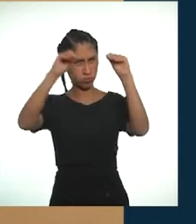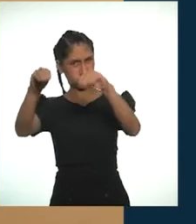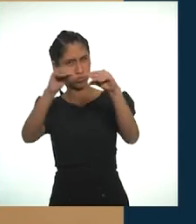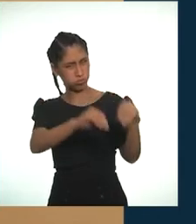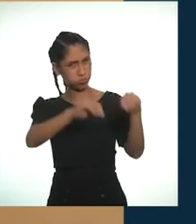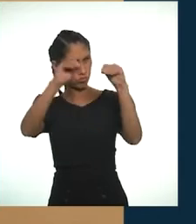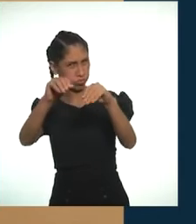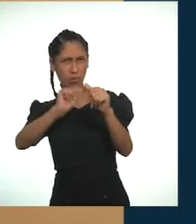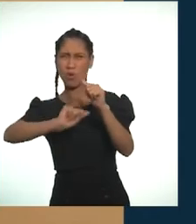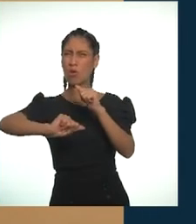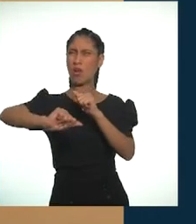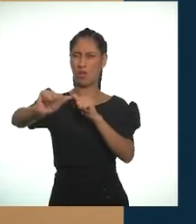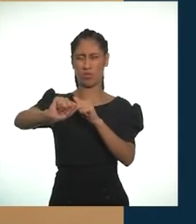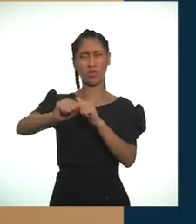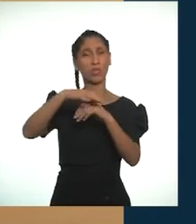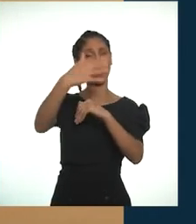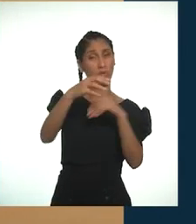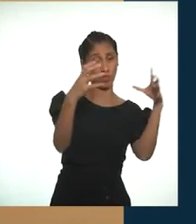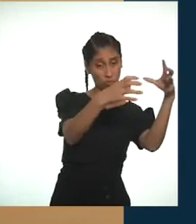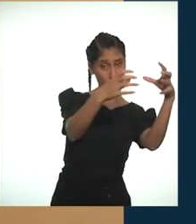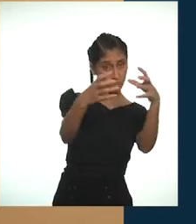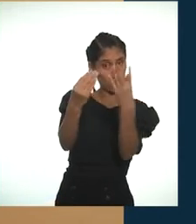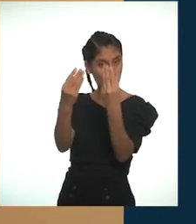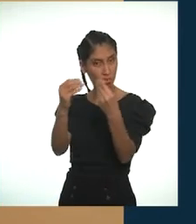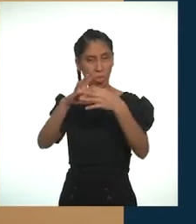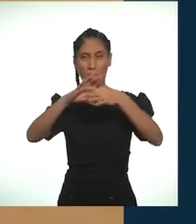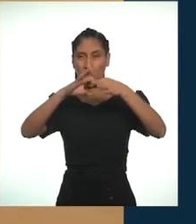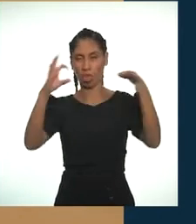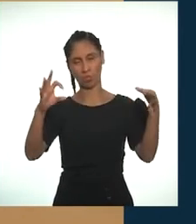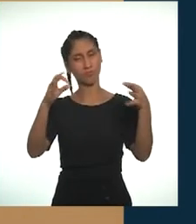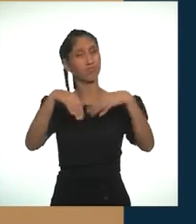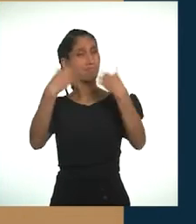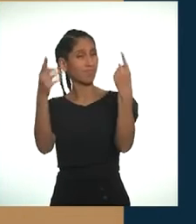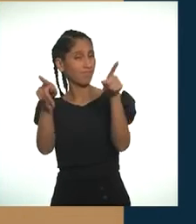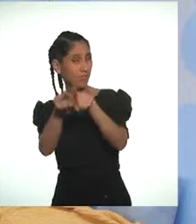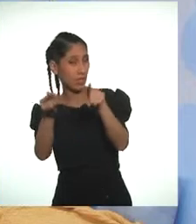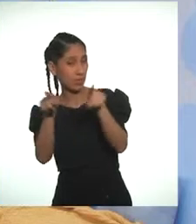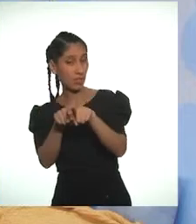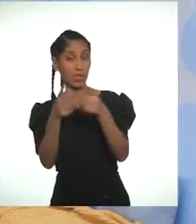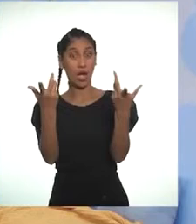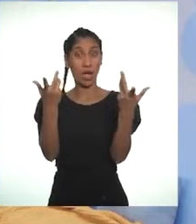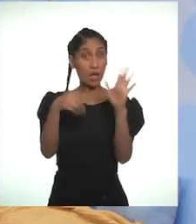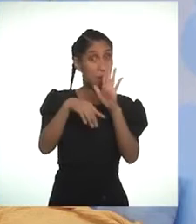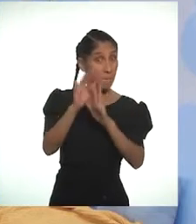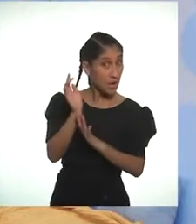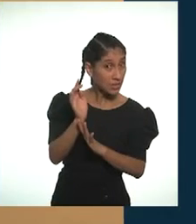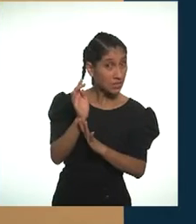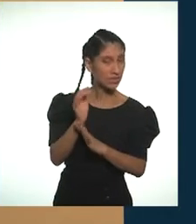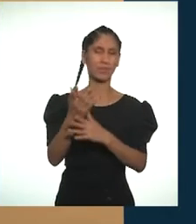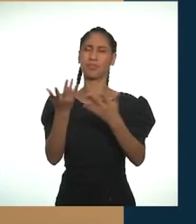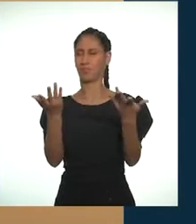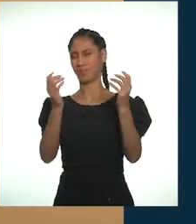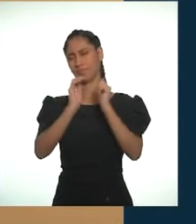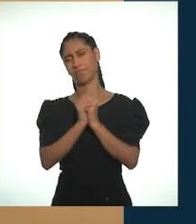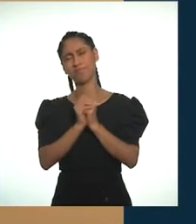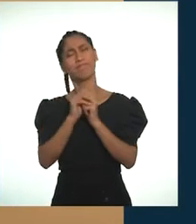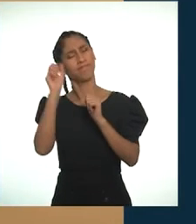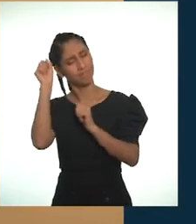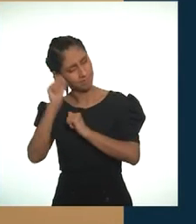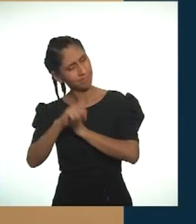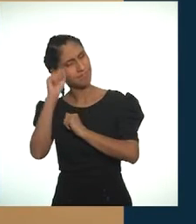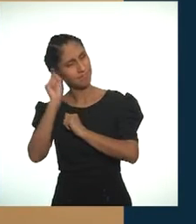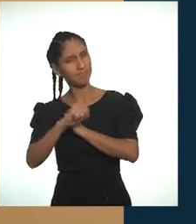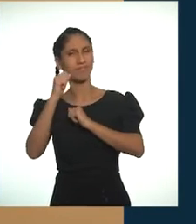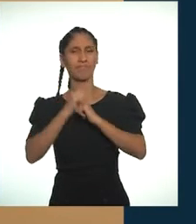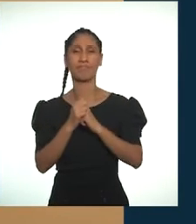esto, muchos de esos grupos se desintegraron. Además, ¿hay más? Lamentablemente